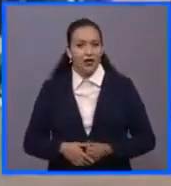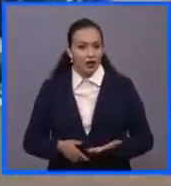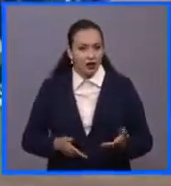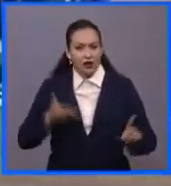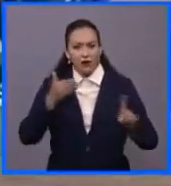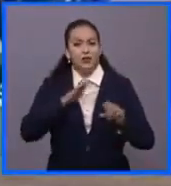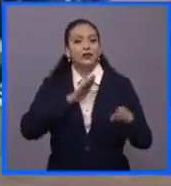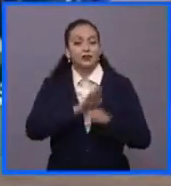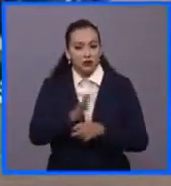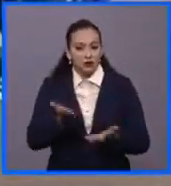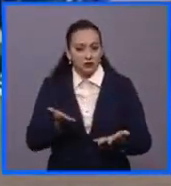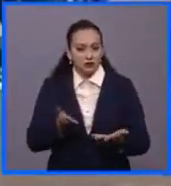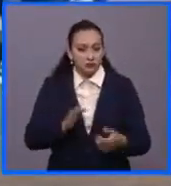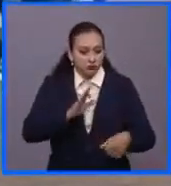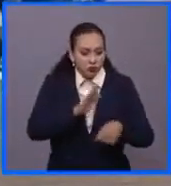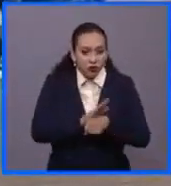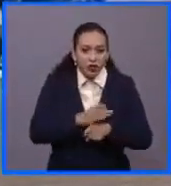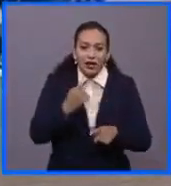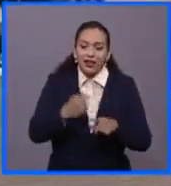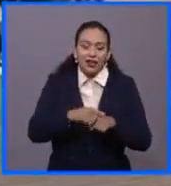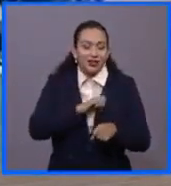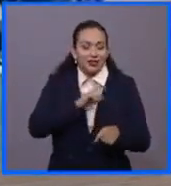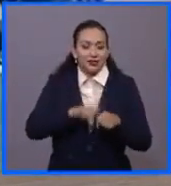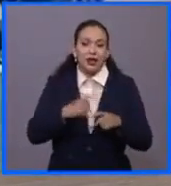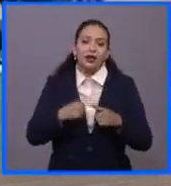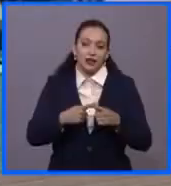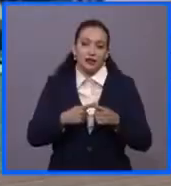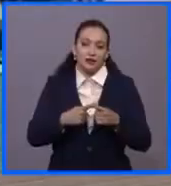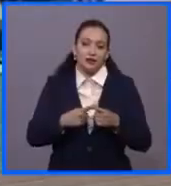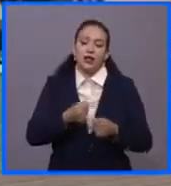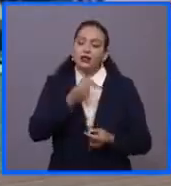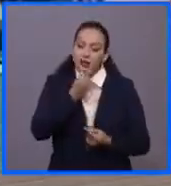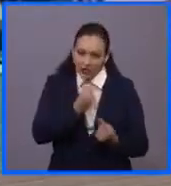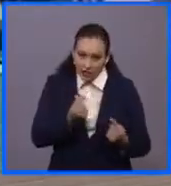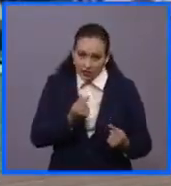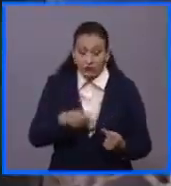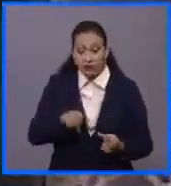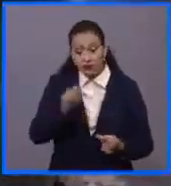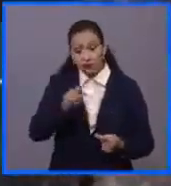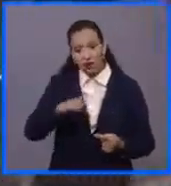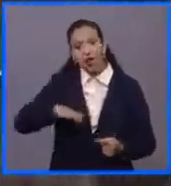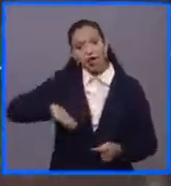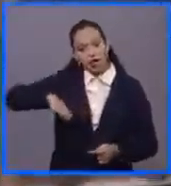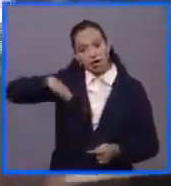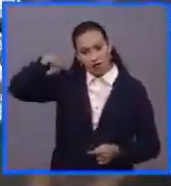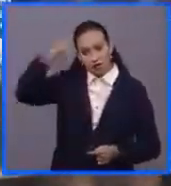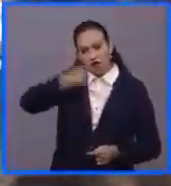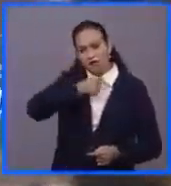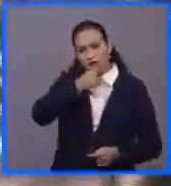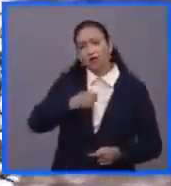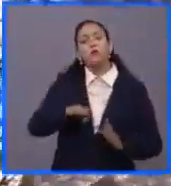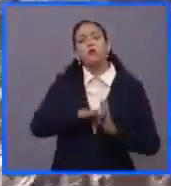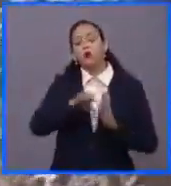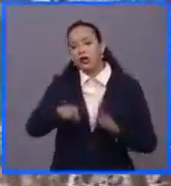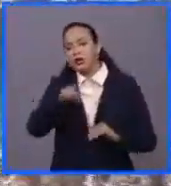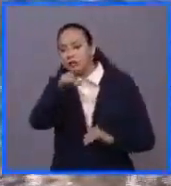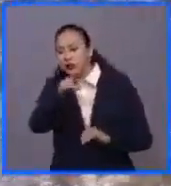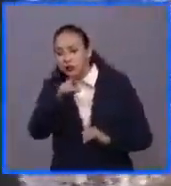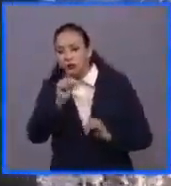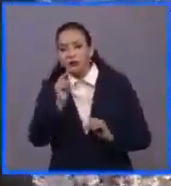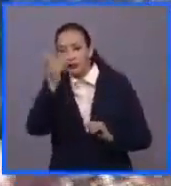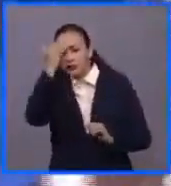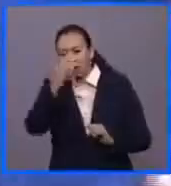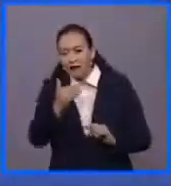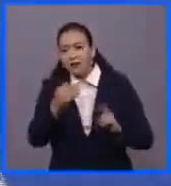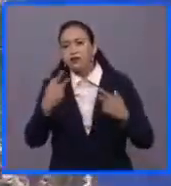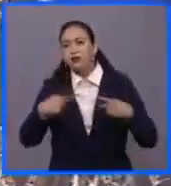fin de proteger a los adultos mayores y también a los infantes. Dijo que cualquier persona que tenga conocimiento de abandono por parte